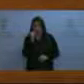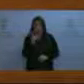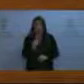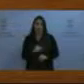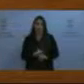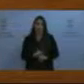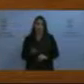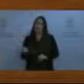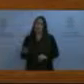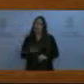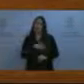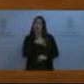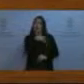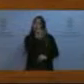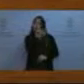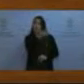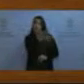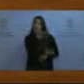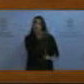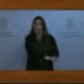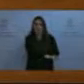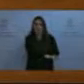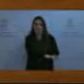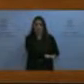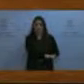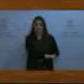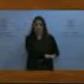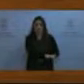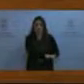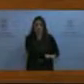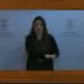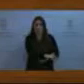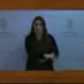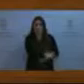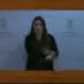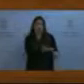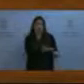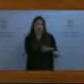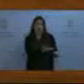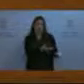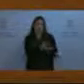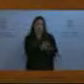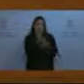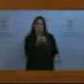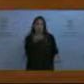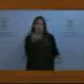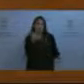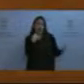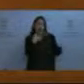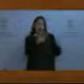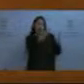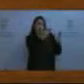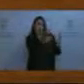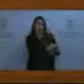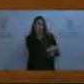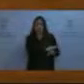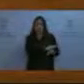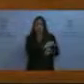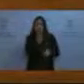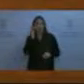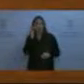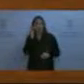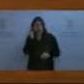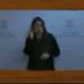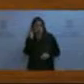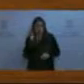ha consentido, por activa o por pasiva, las tropelías políticas de esta consejera a la que me